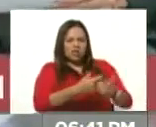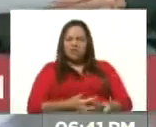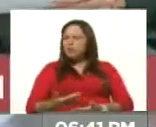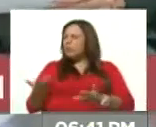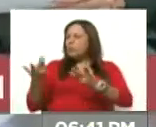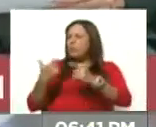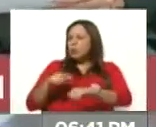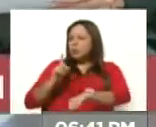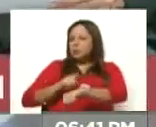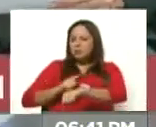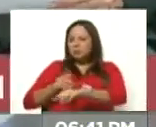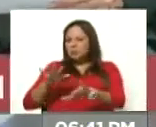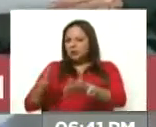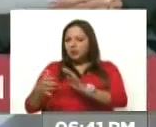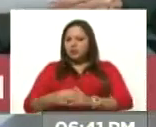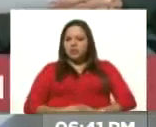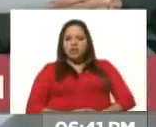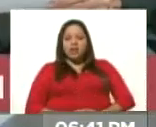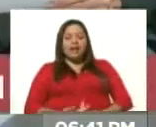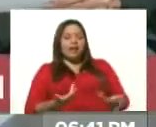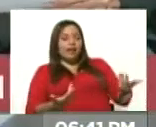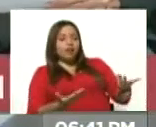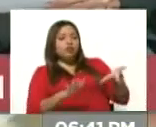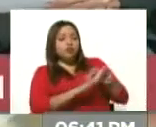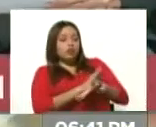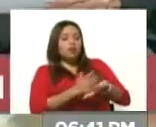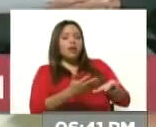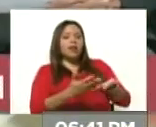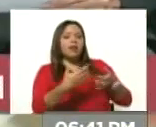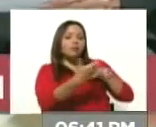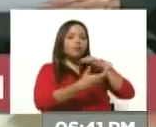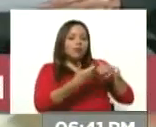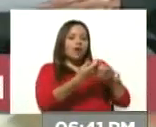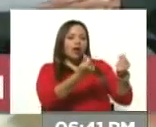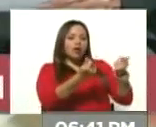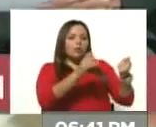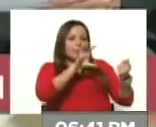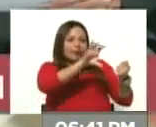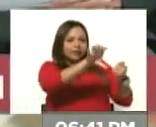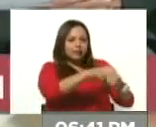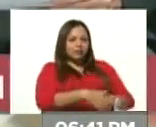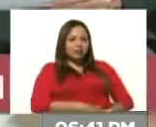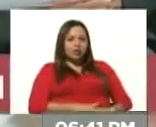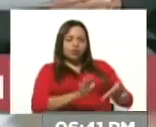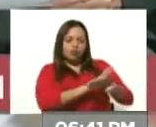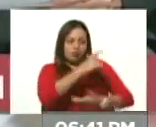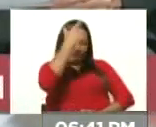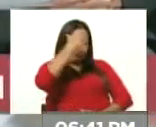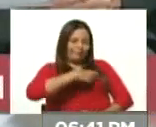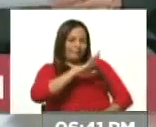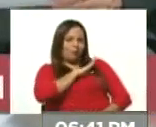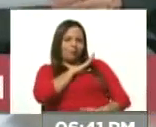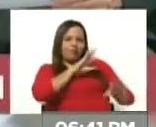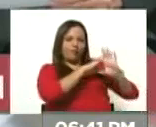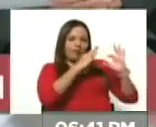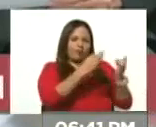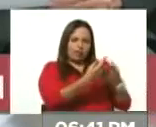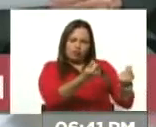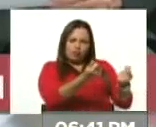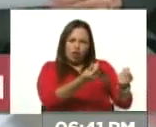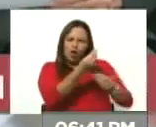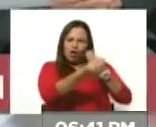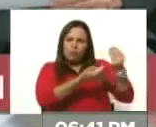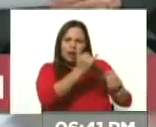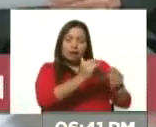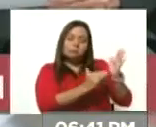con relación a la situación económica del país aquí le preguntamos a la gente sobre si situación económica personal y familiar y está por encima